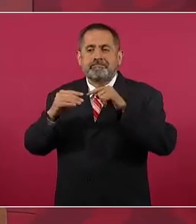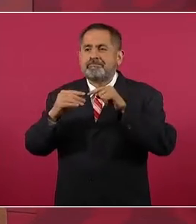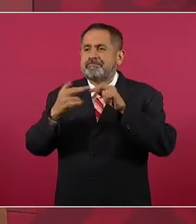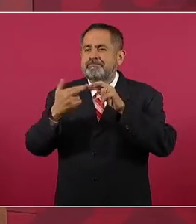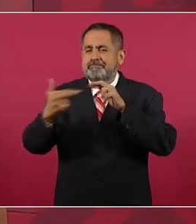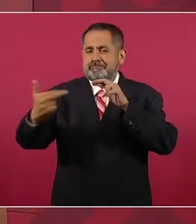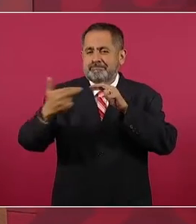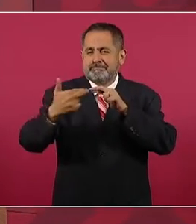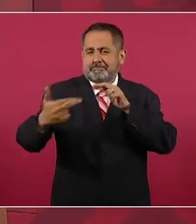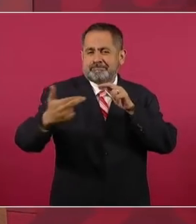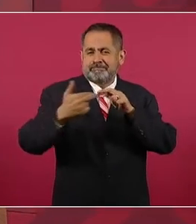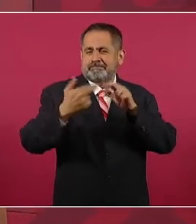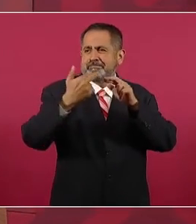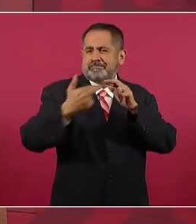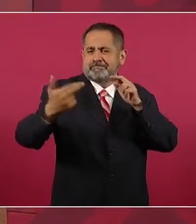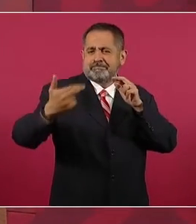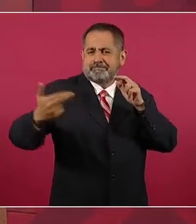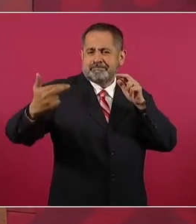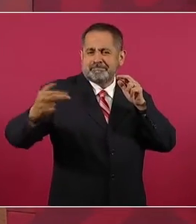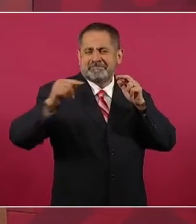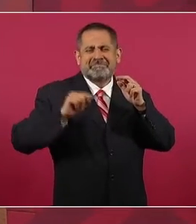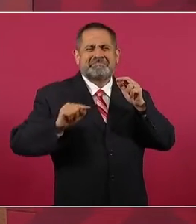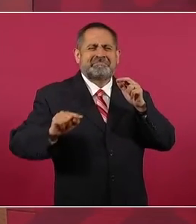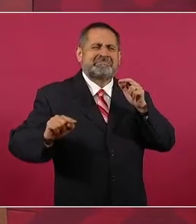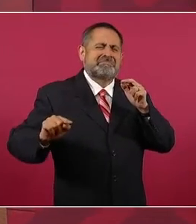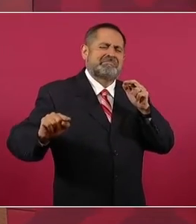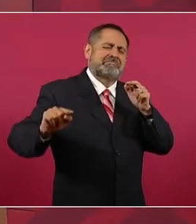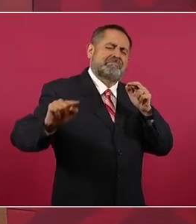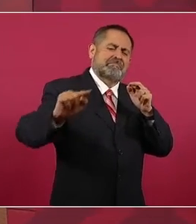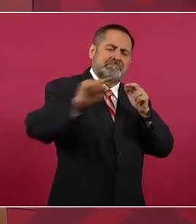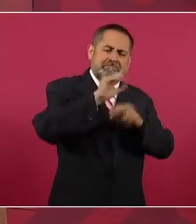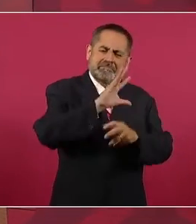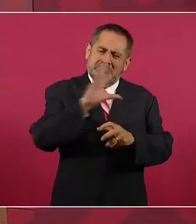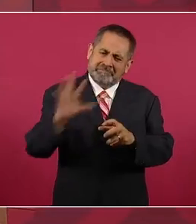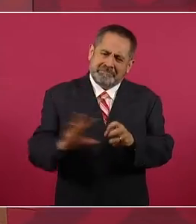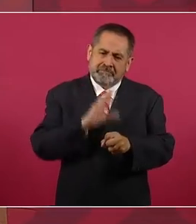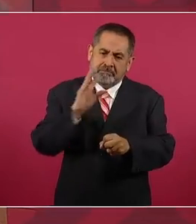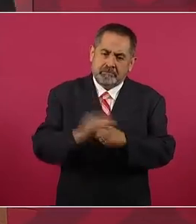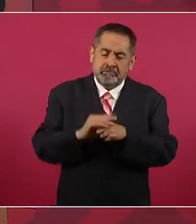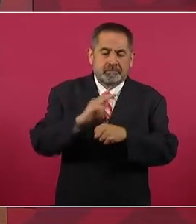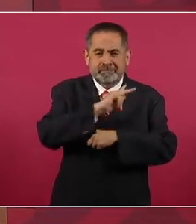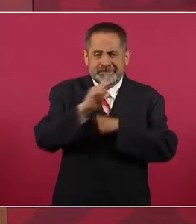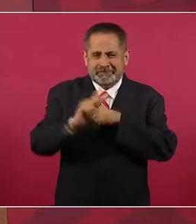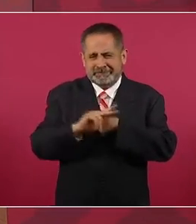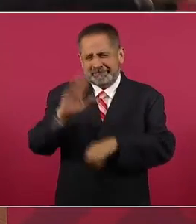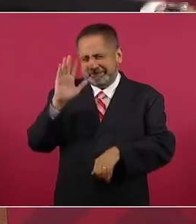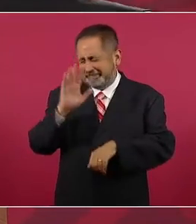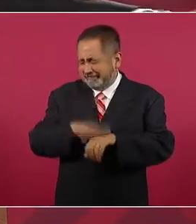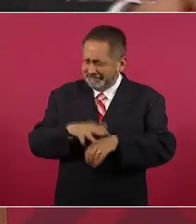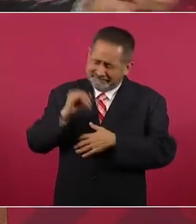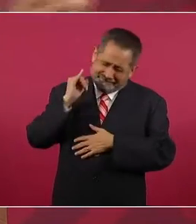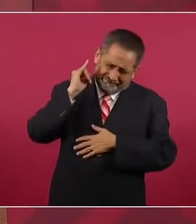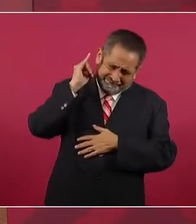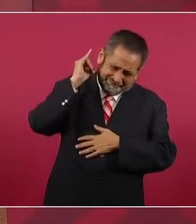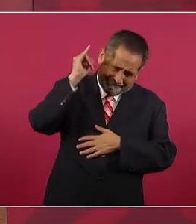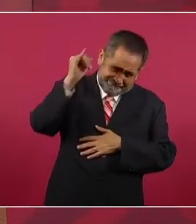llevó la energía eléctrica hasta los pueblos más apartados.